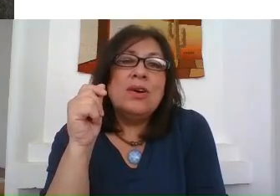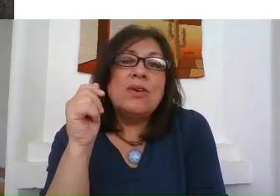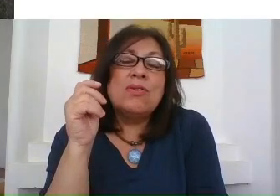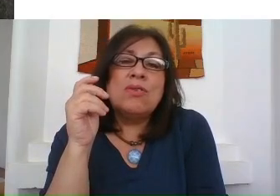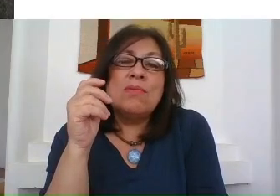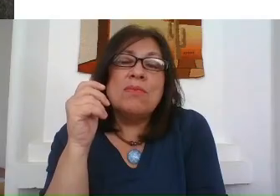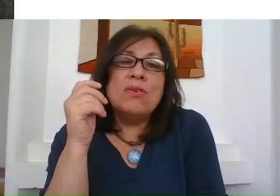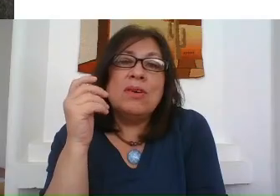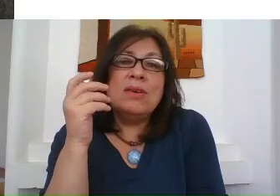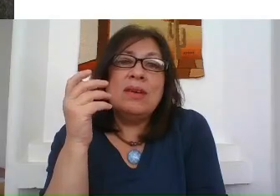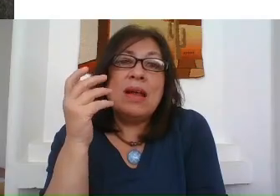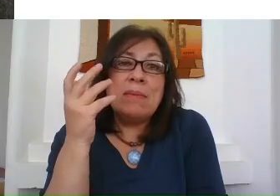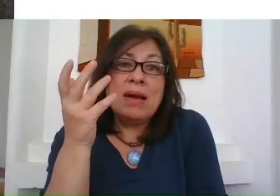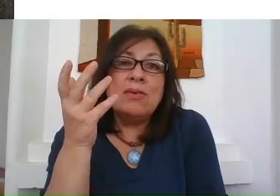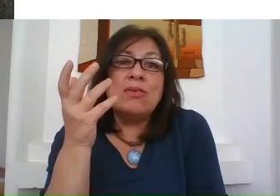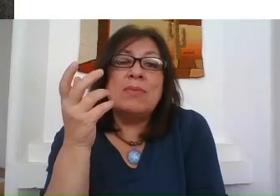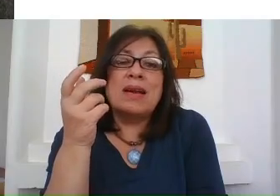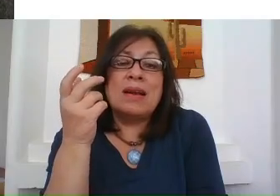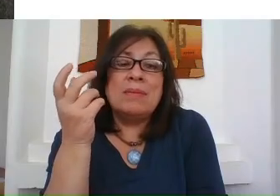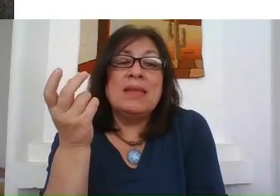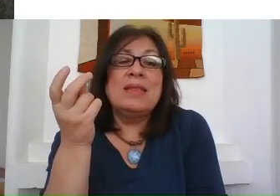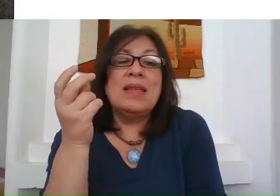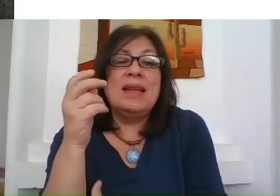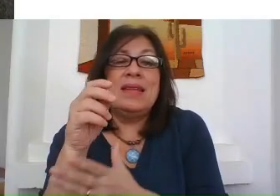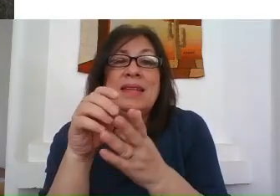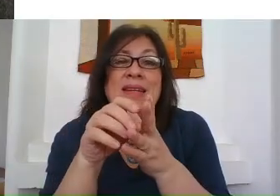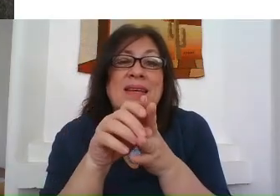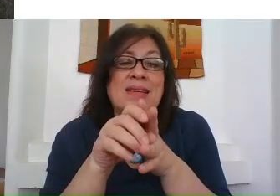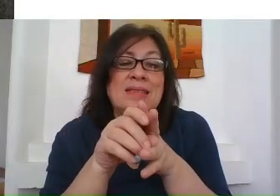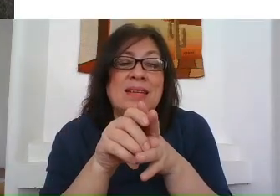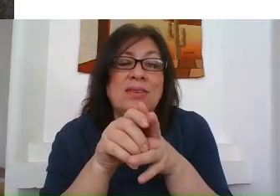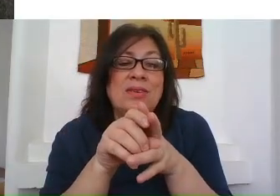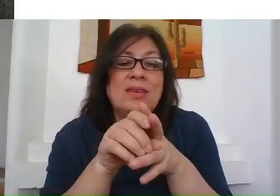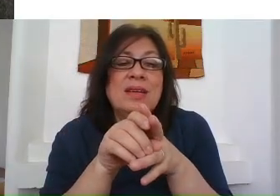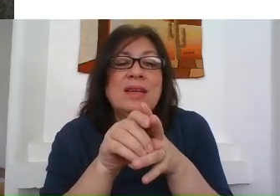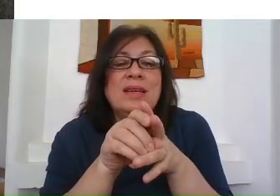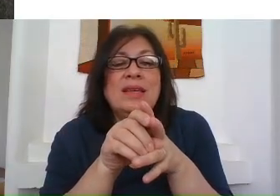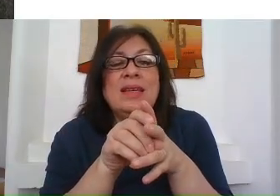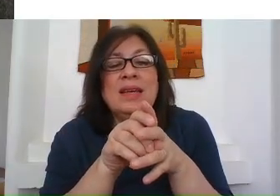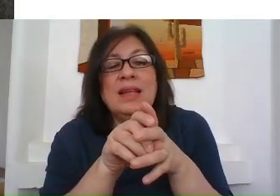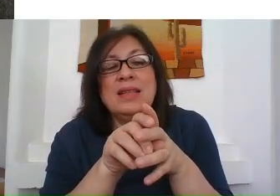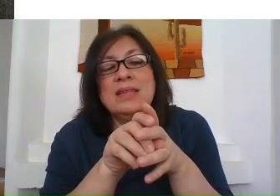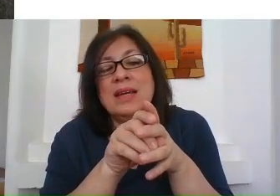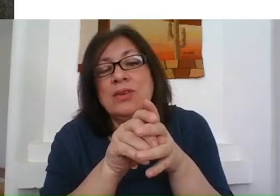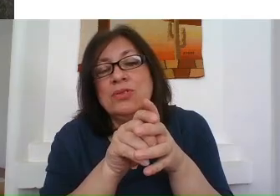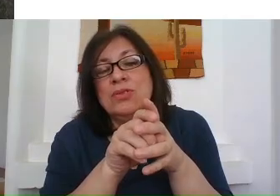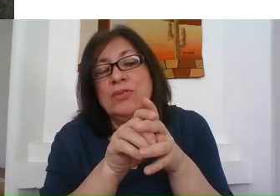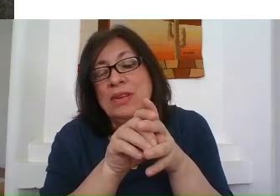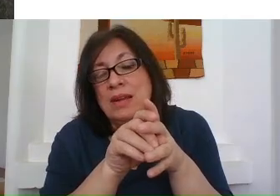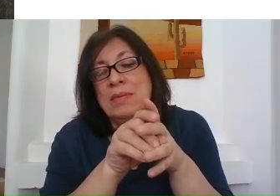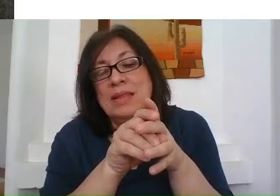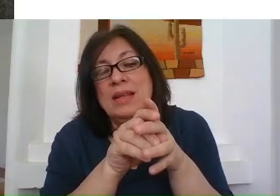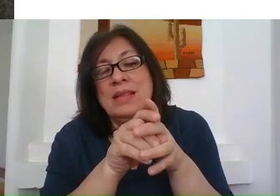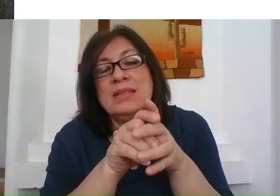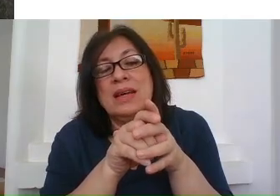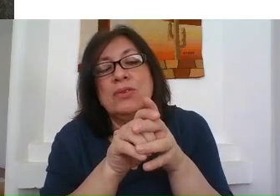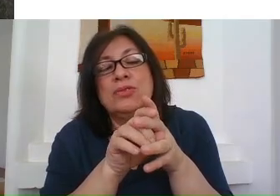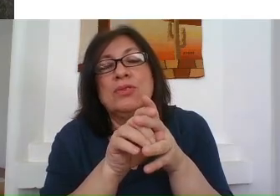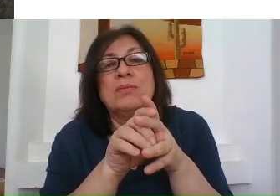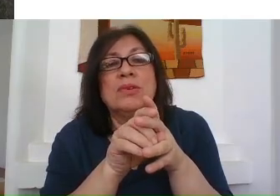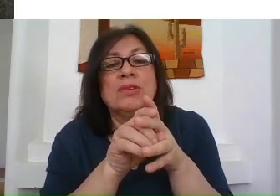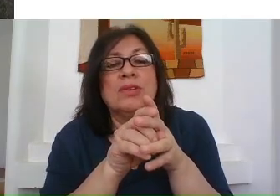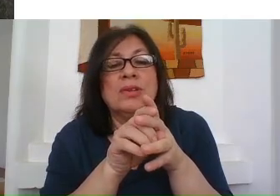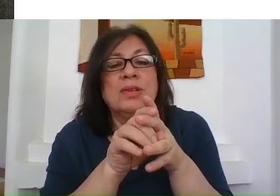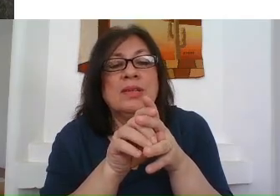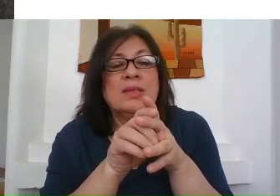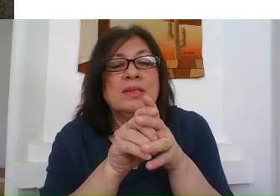manipulación como la mano, como herramienta de la inteligencia, ¿no? Y el desarrollo, finalmente, el